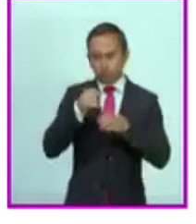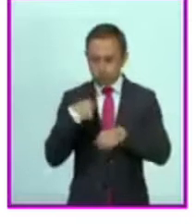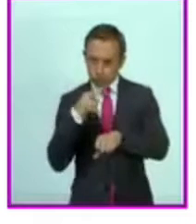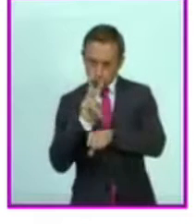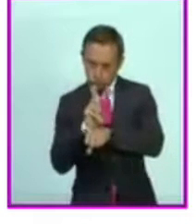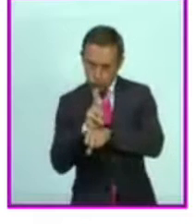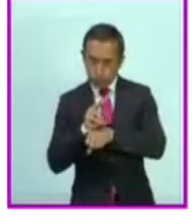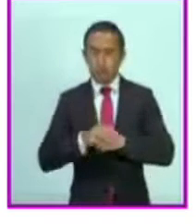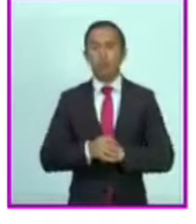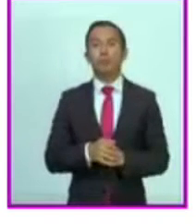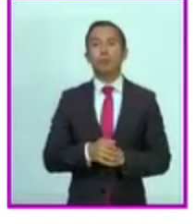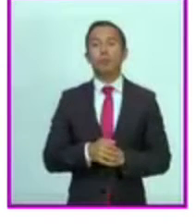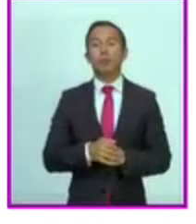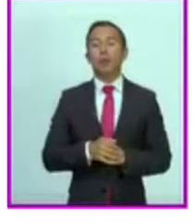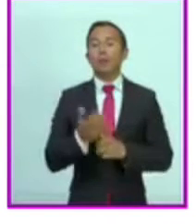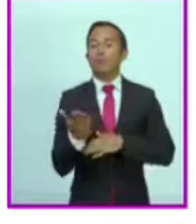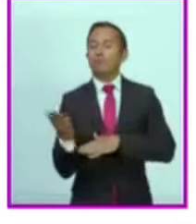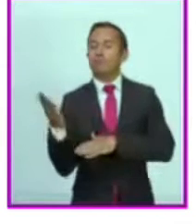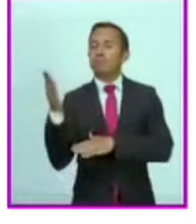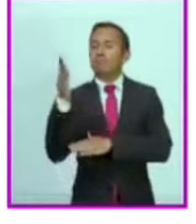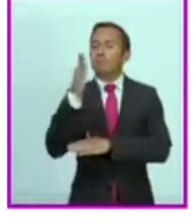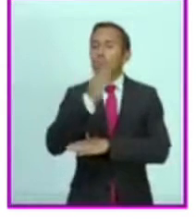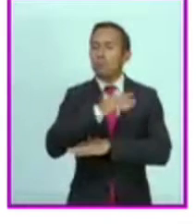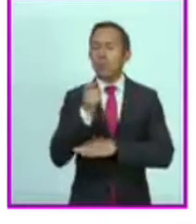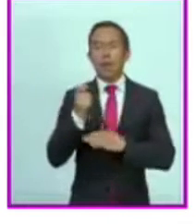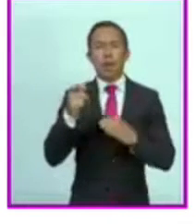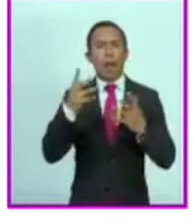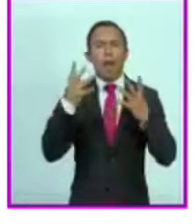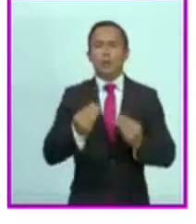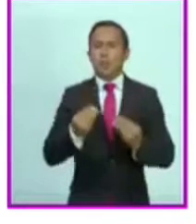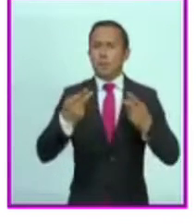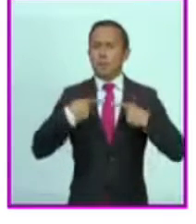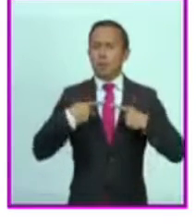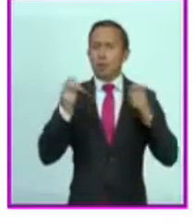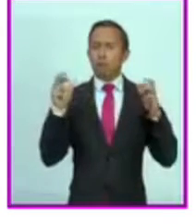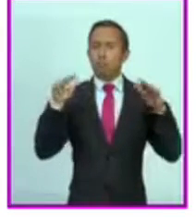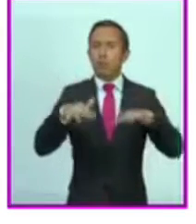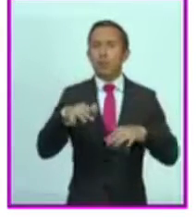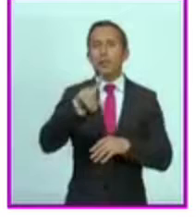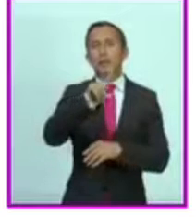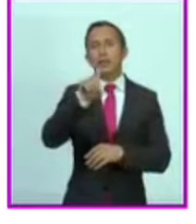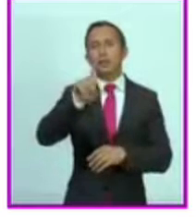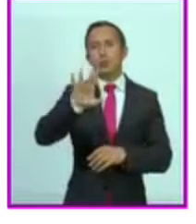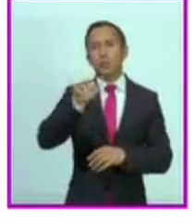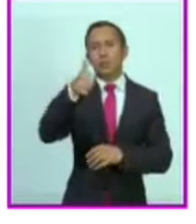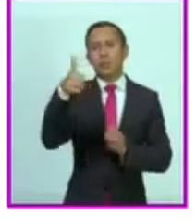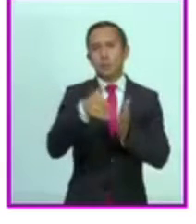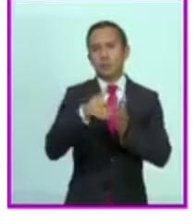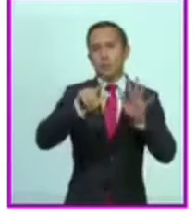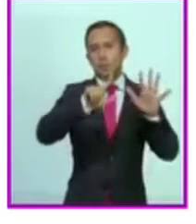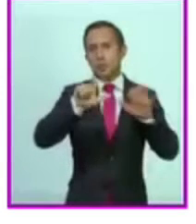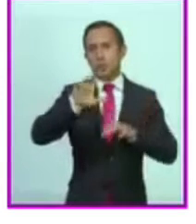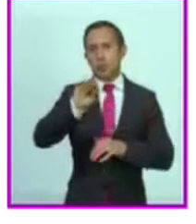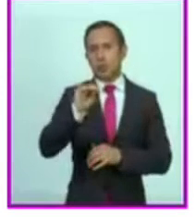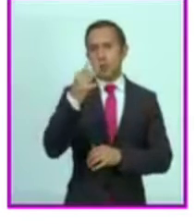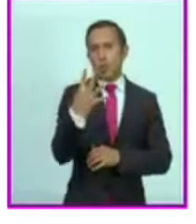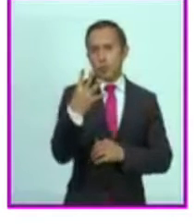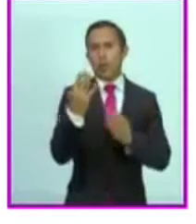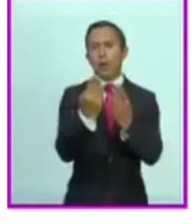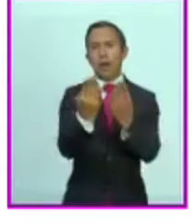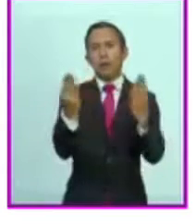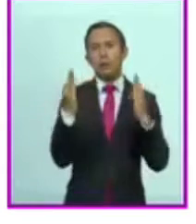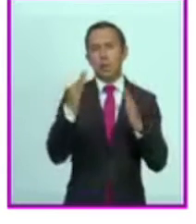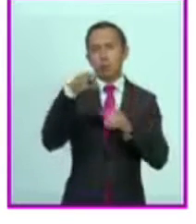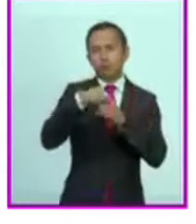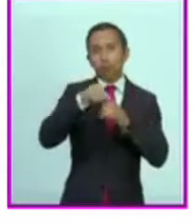largo de la jornada se registró una votación masiva en las 156 mil 794 casillas que se